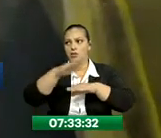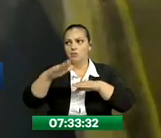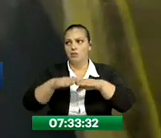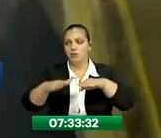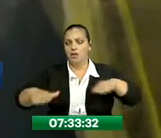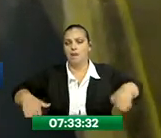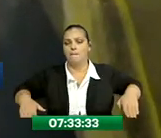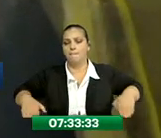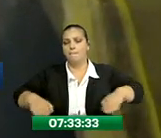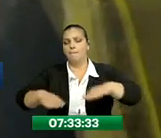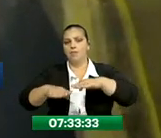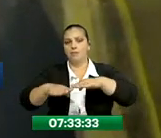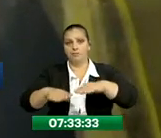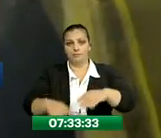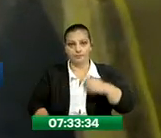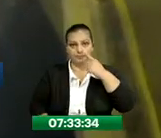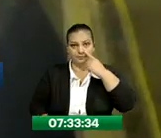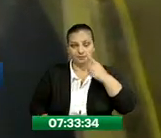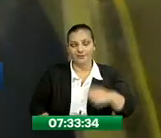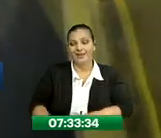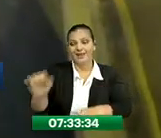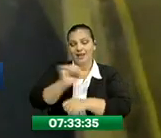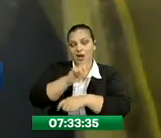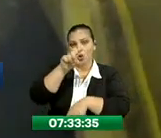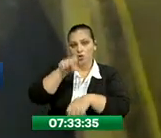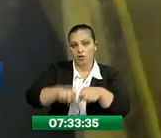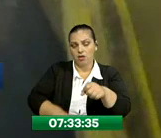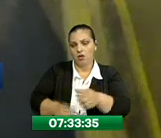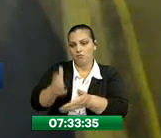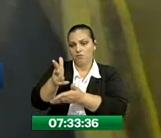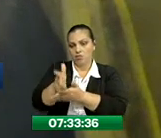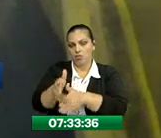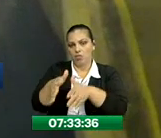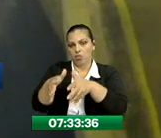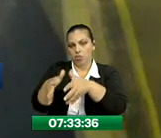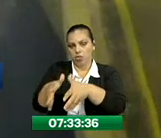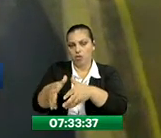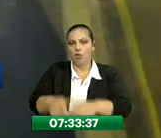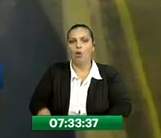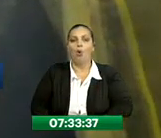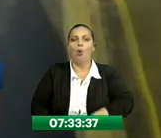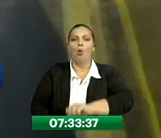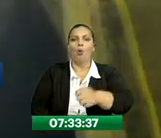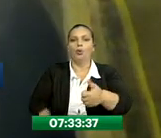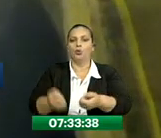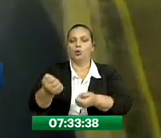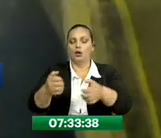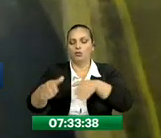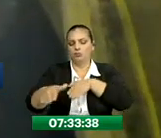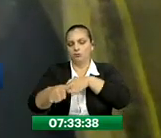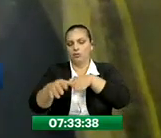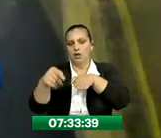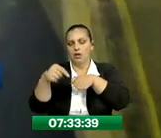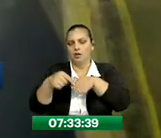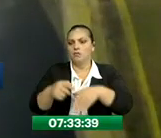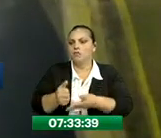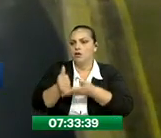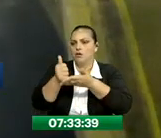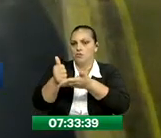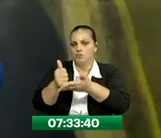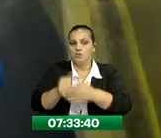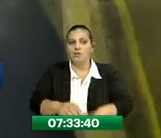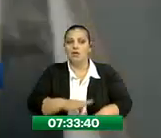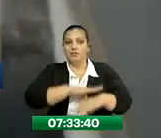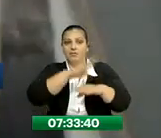se encontraba averiado y estaba siendo asistido por el conductor del otro carro. El percance no dejó